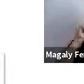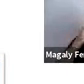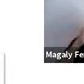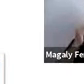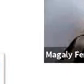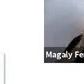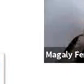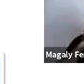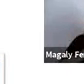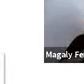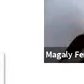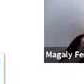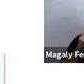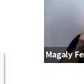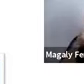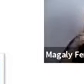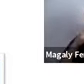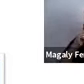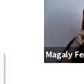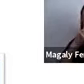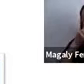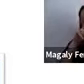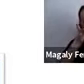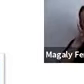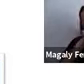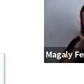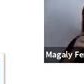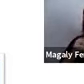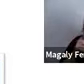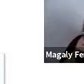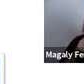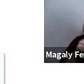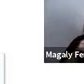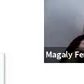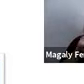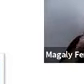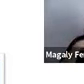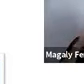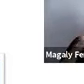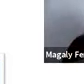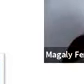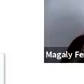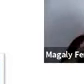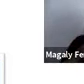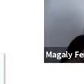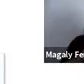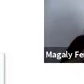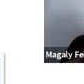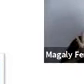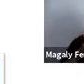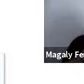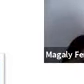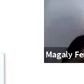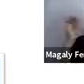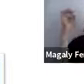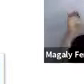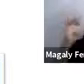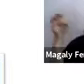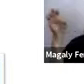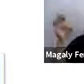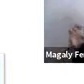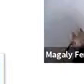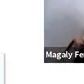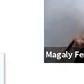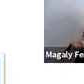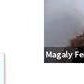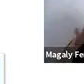eran nuestras estimaciones. Ahí no pusimos a Estados Unidos ni a la Unión Europea en su análisis subregional,